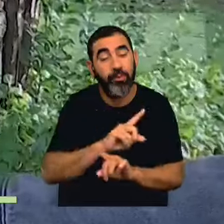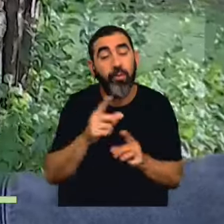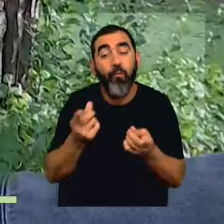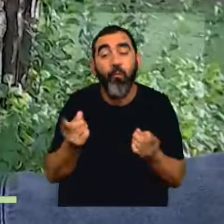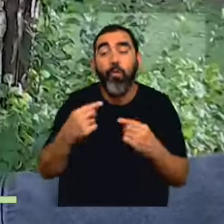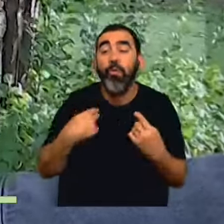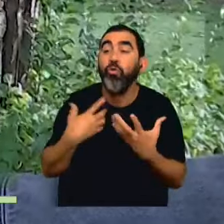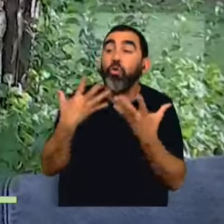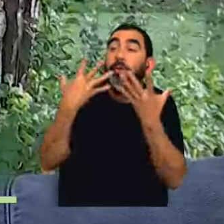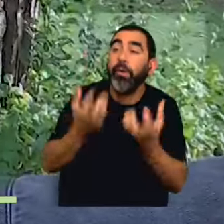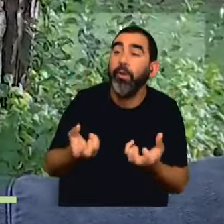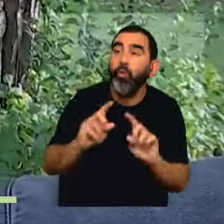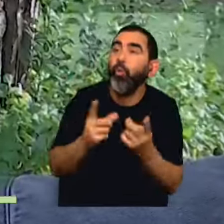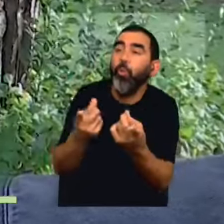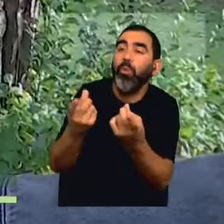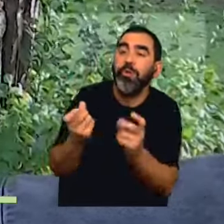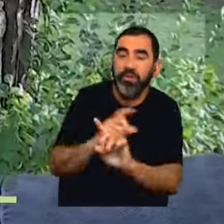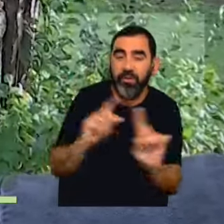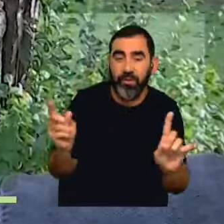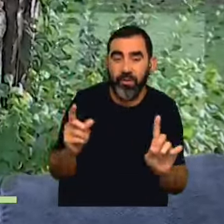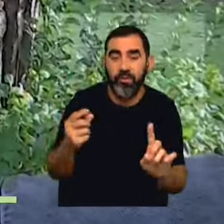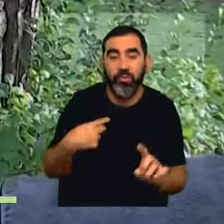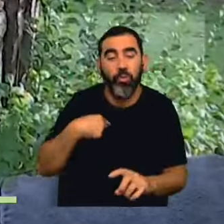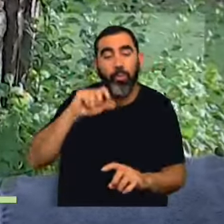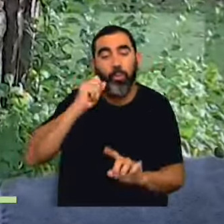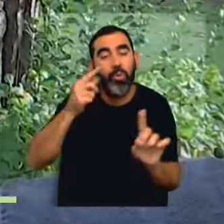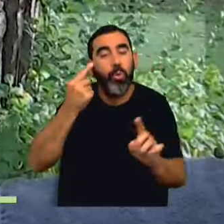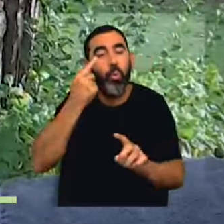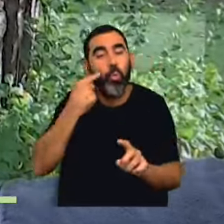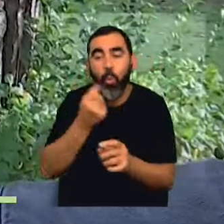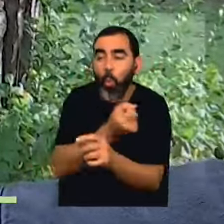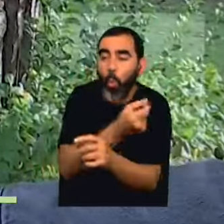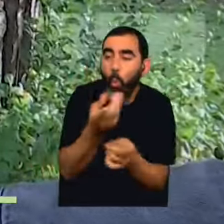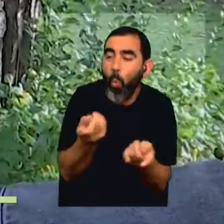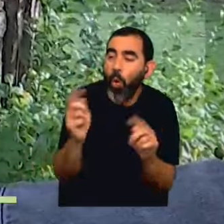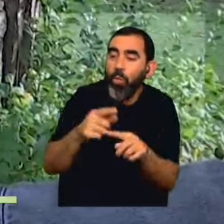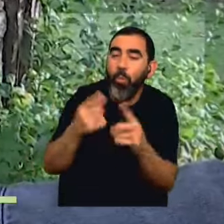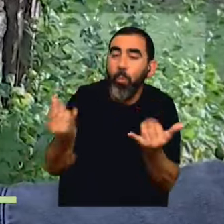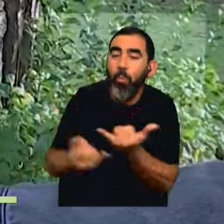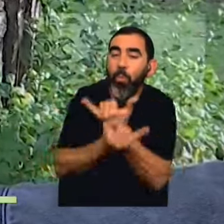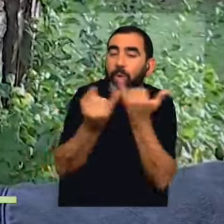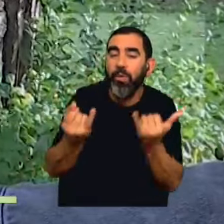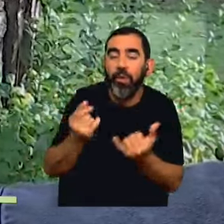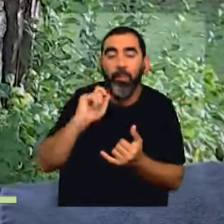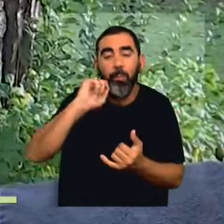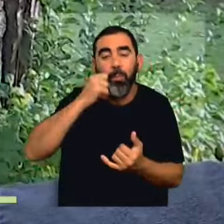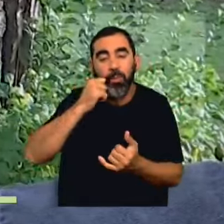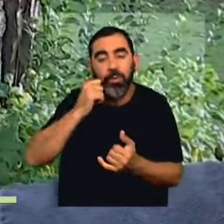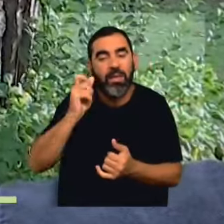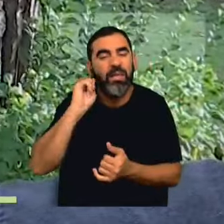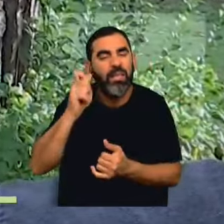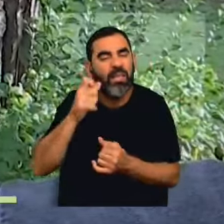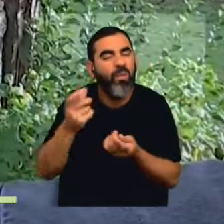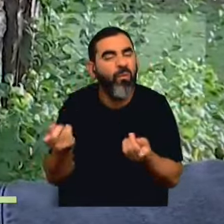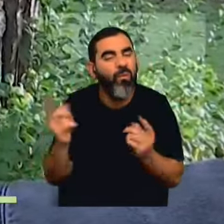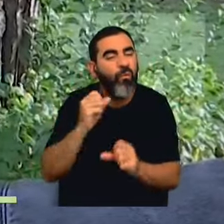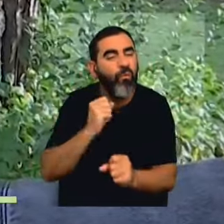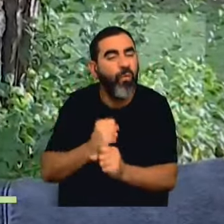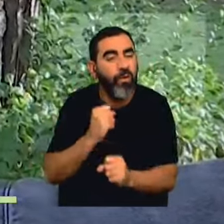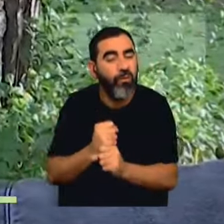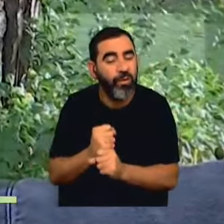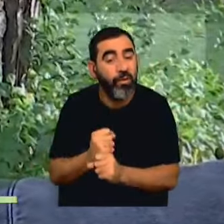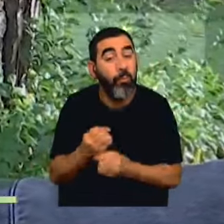quiera volver a nosotros Nos gustaría más que el número de Cuántos vuelven por día nos gustaría tener Quiénes son los que vuelven